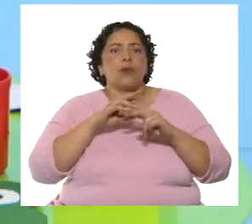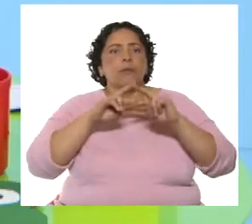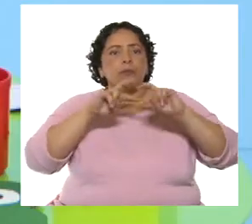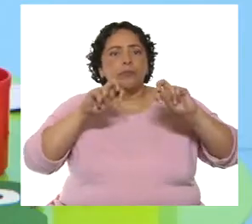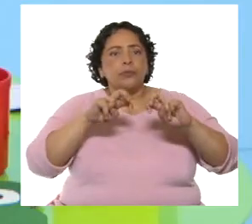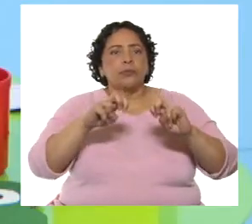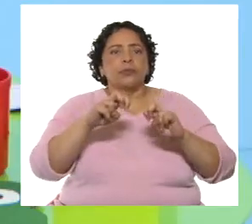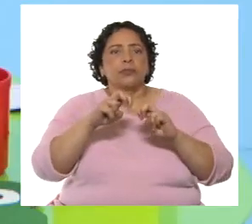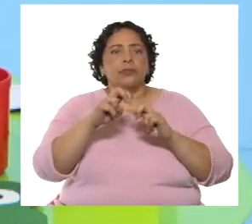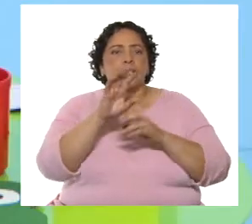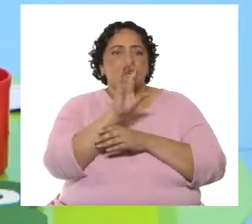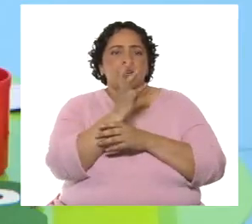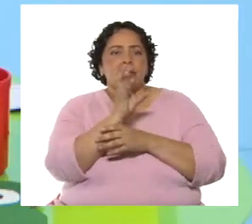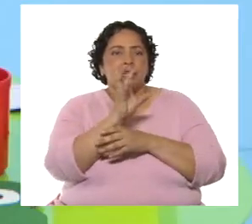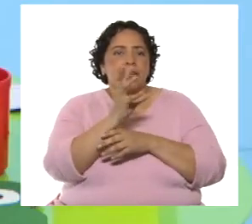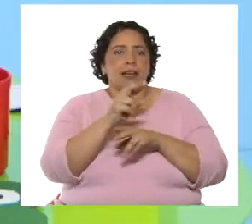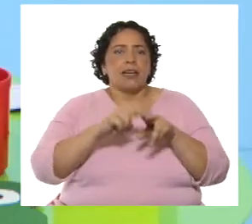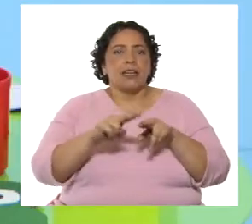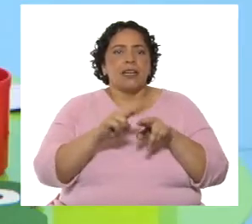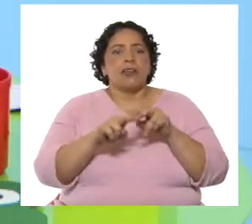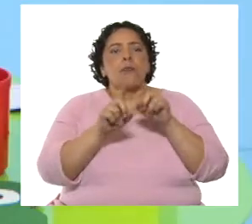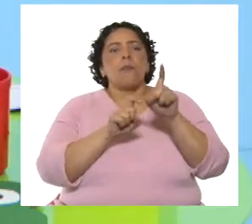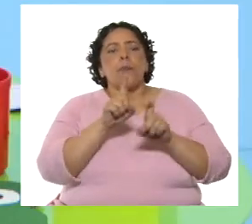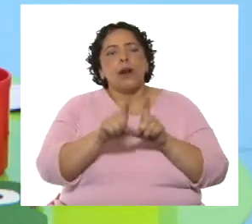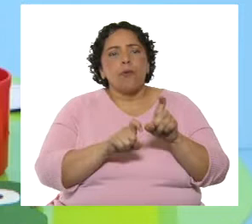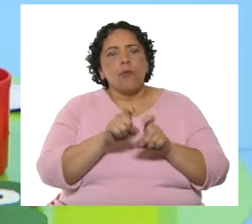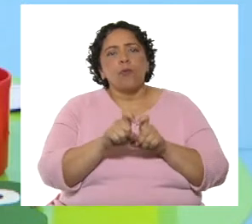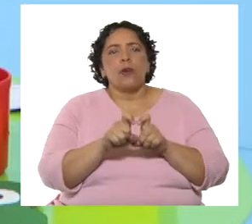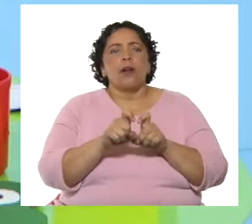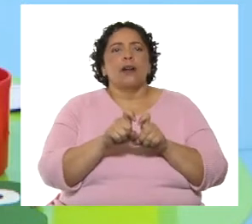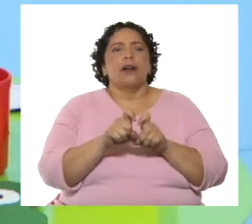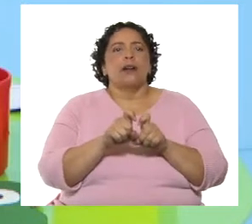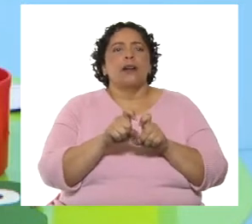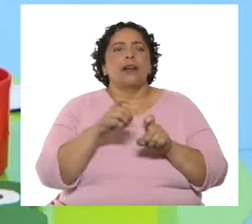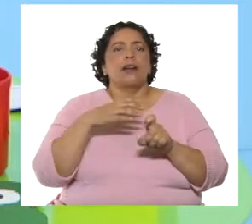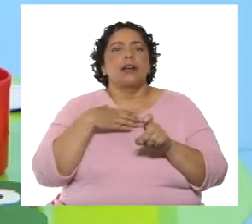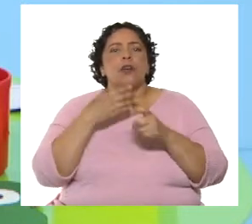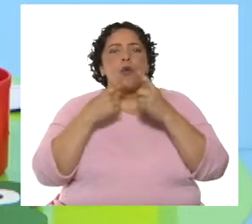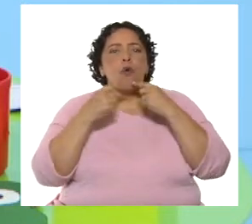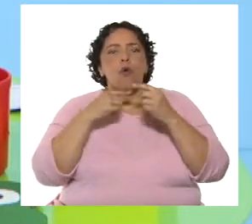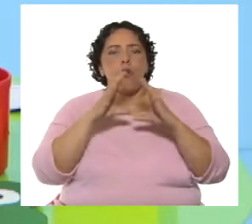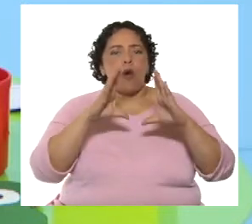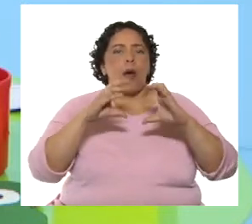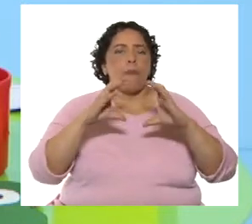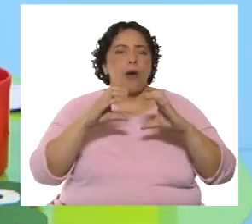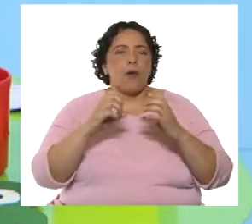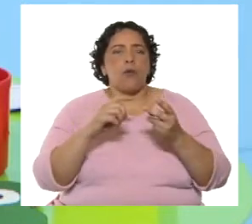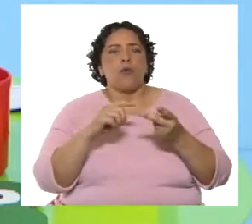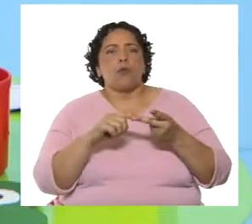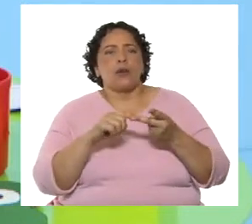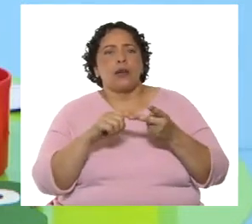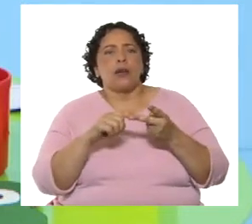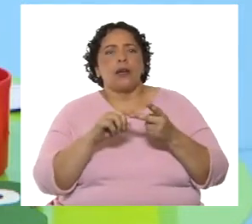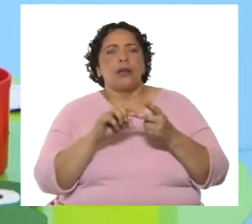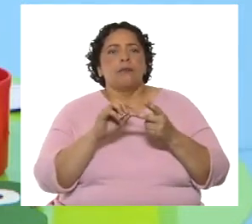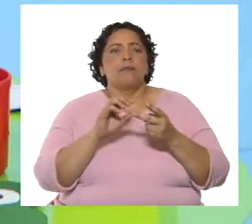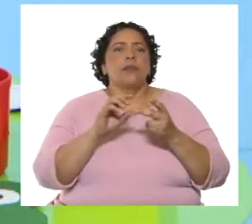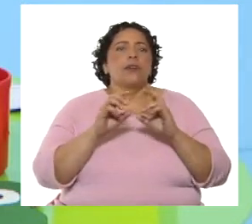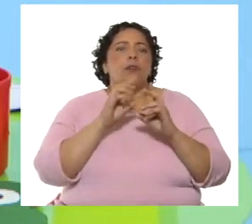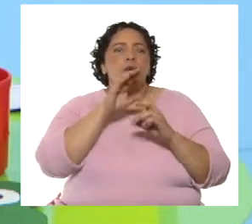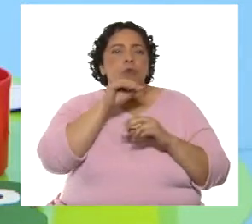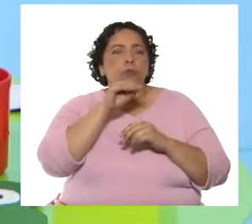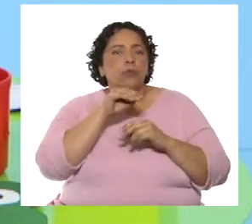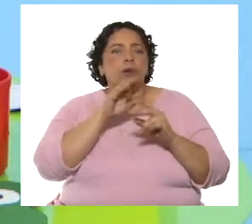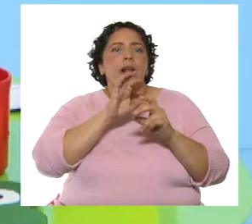tanto el títere con los niños, ofreciéndoles preguntas que puedan ser qué color es la pelota, lanza la pelota hacia